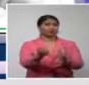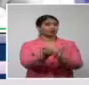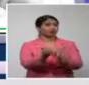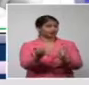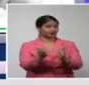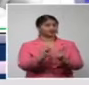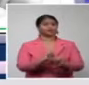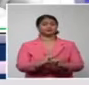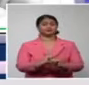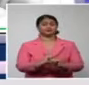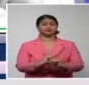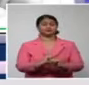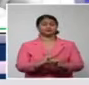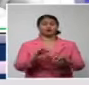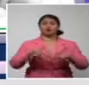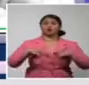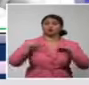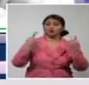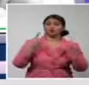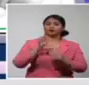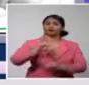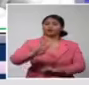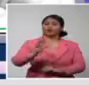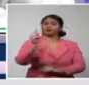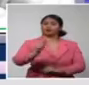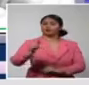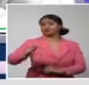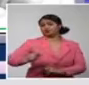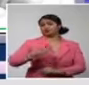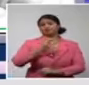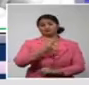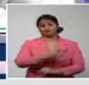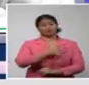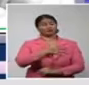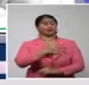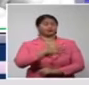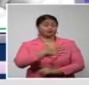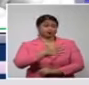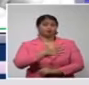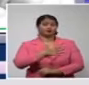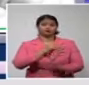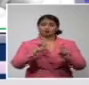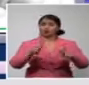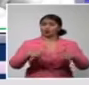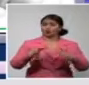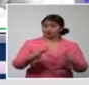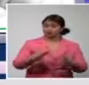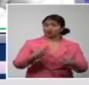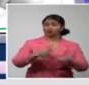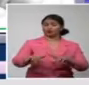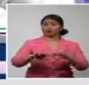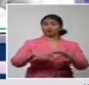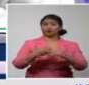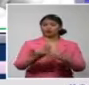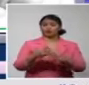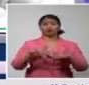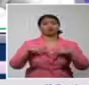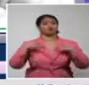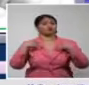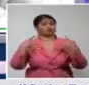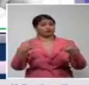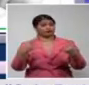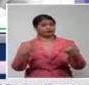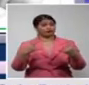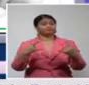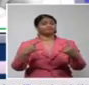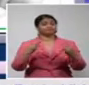COVID-19, lamentablemente 4 fallecidos, otra jornada con 4 fallecidos. Por 2 días consecutivos se reportan 4